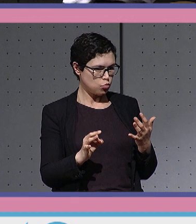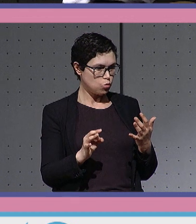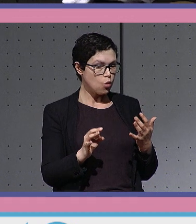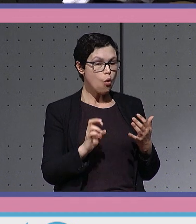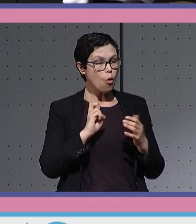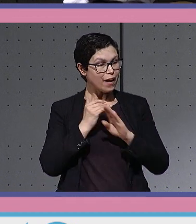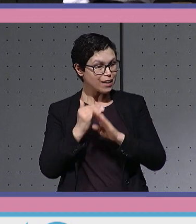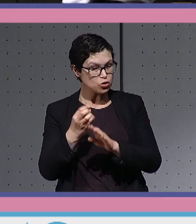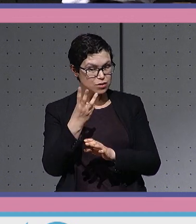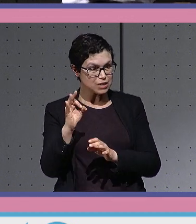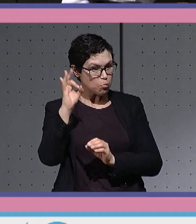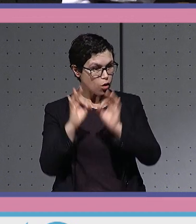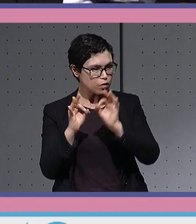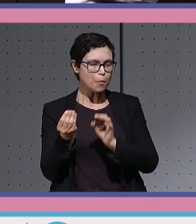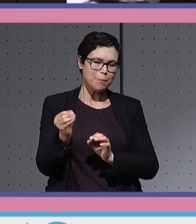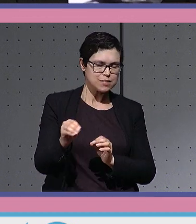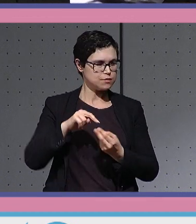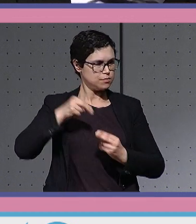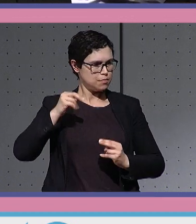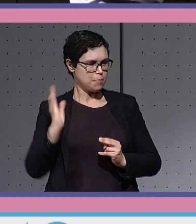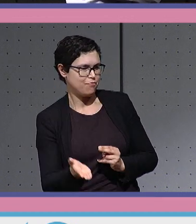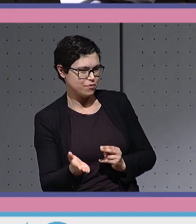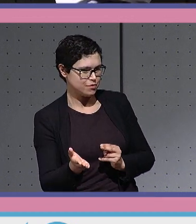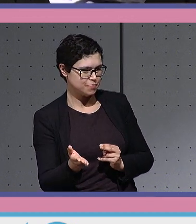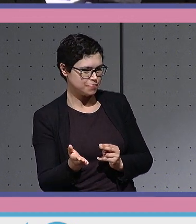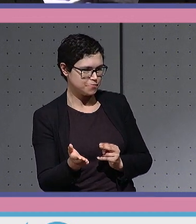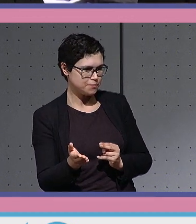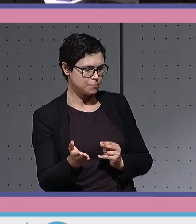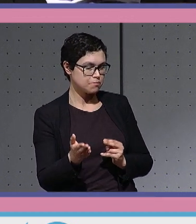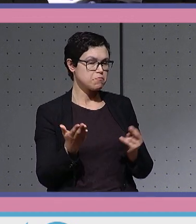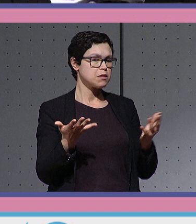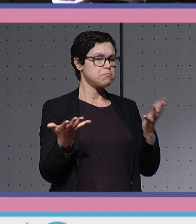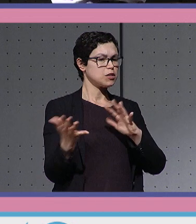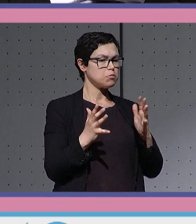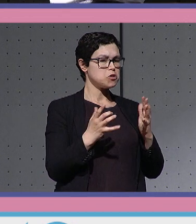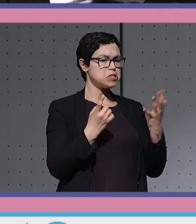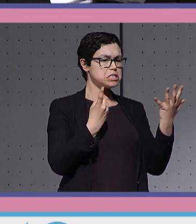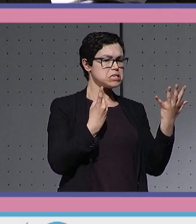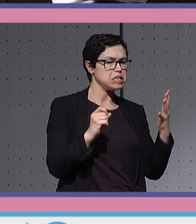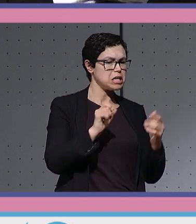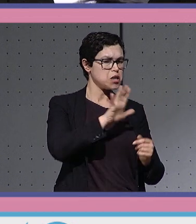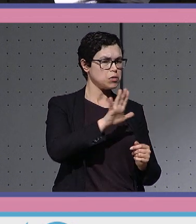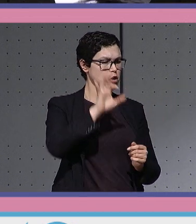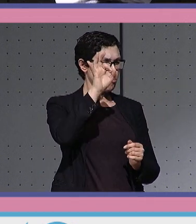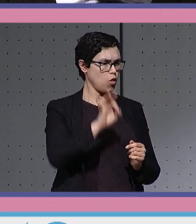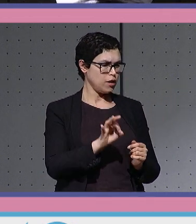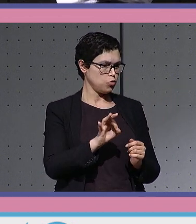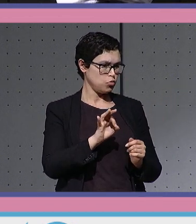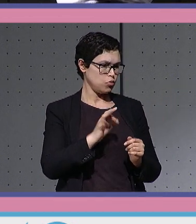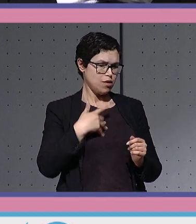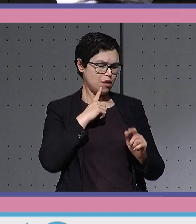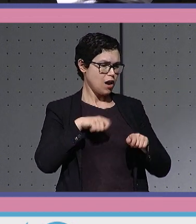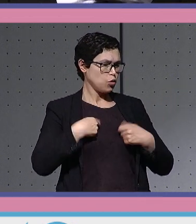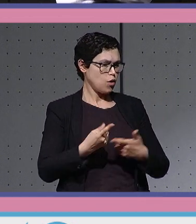gen tenga alguna mutación y que no funcione. Se estima aproximadamente en un 60-55%